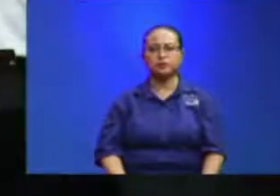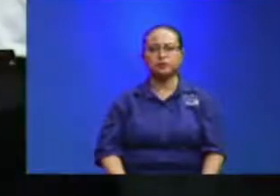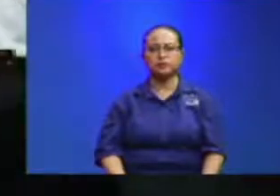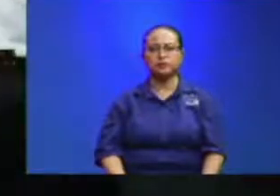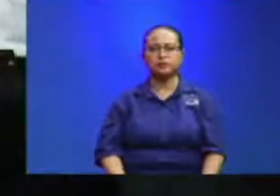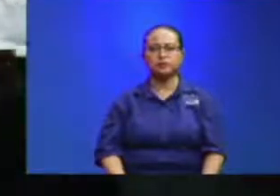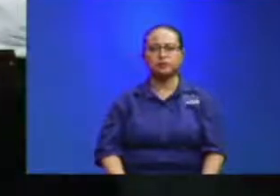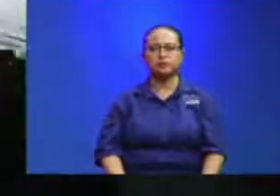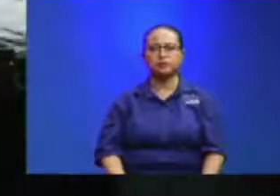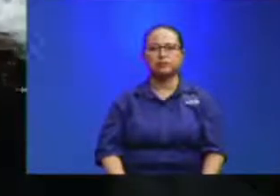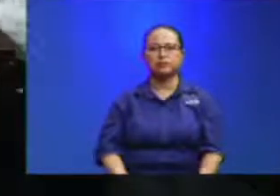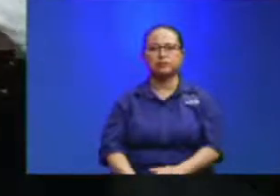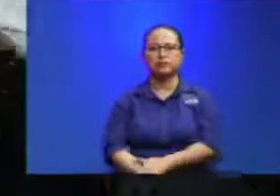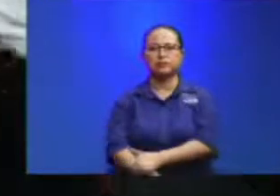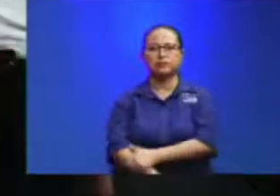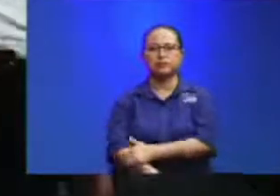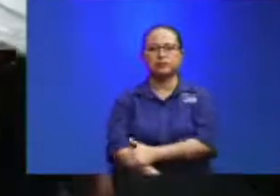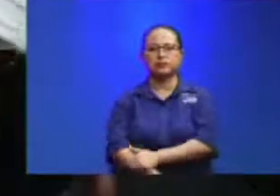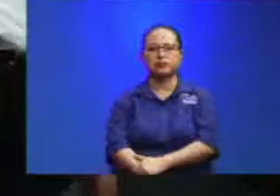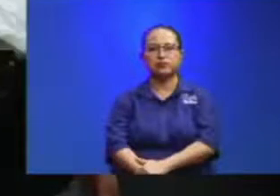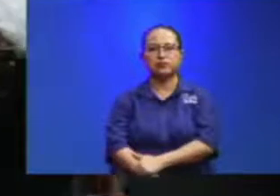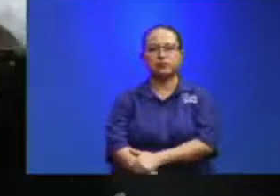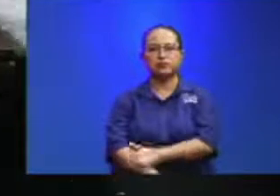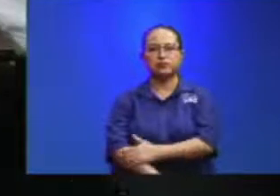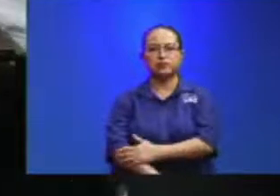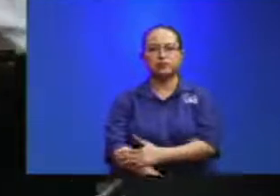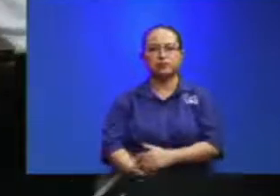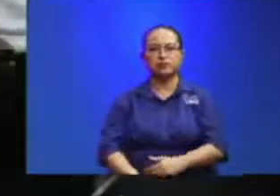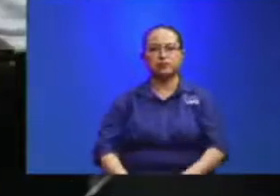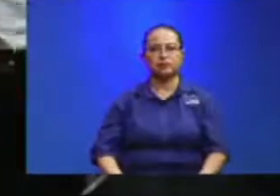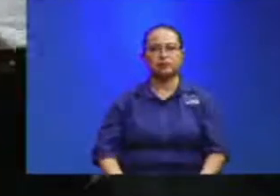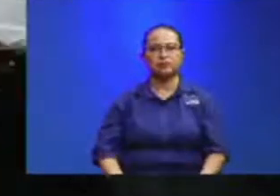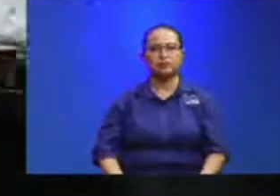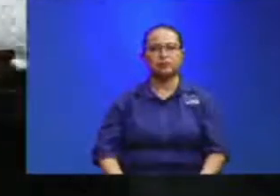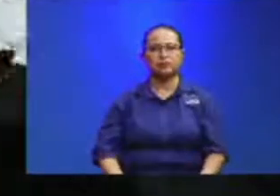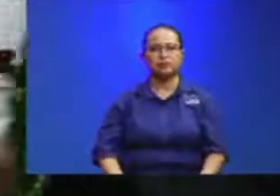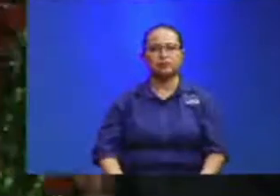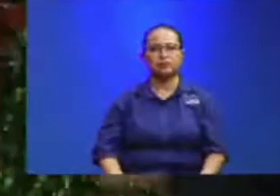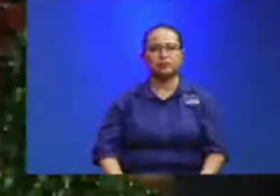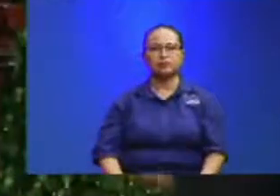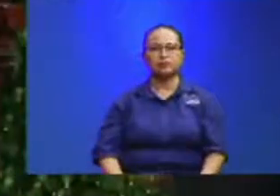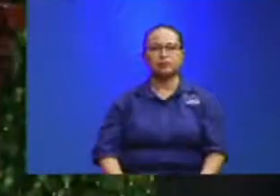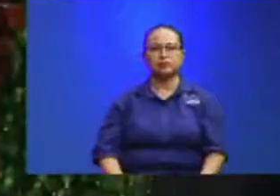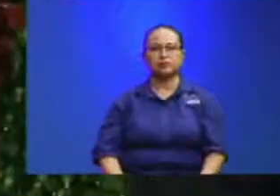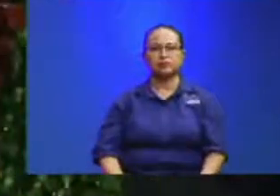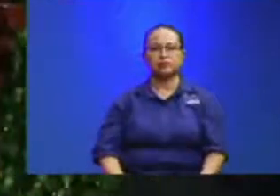no persona no nos está pasando así eso